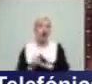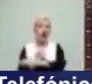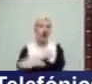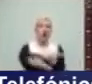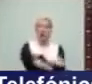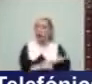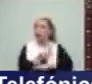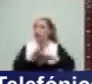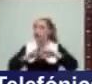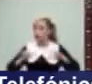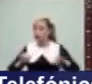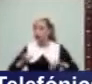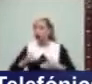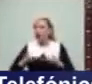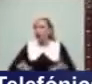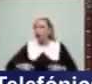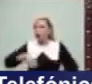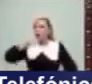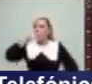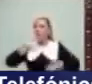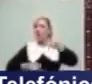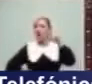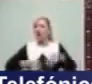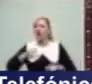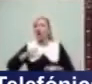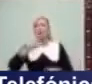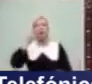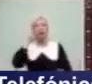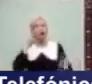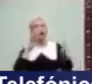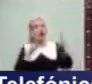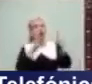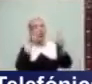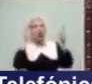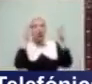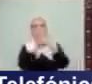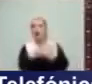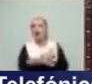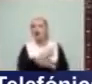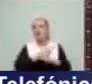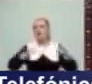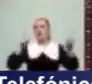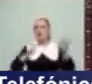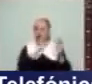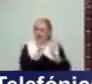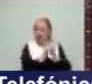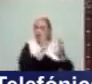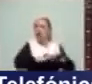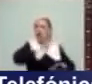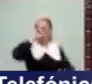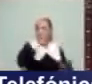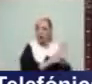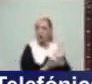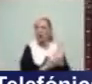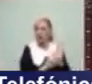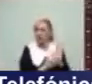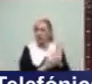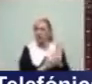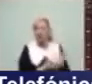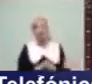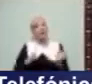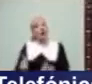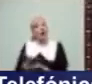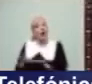los temas para no enfrentarse o no afectarse con el Ejecutivo. Los temas que hemos tenido que resolver los hemos resuelto y se han